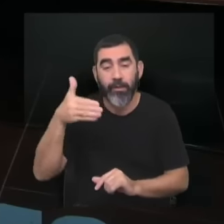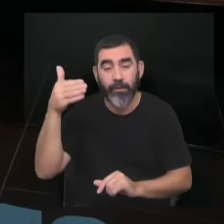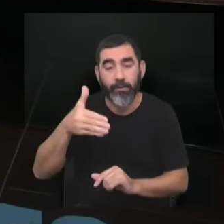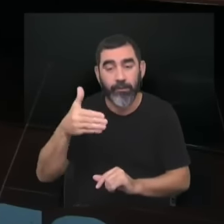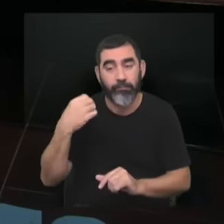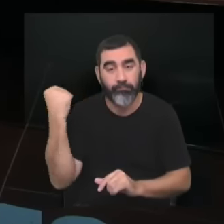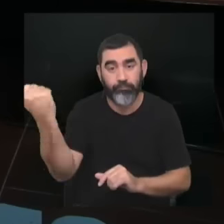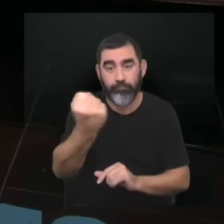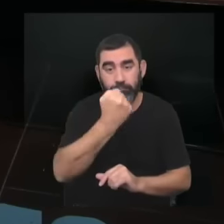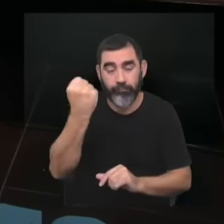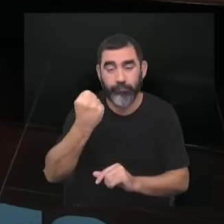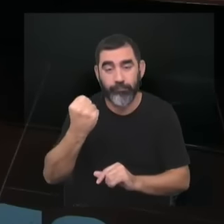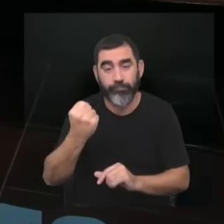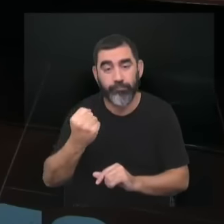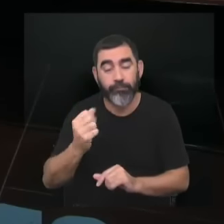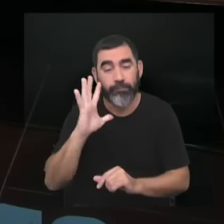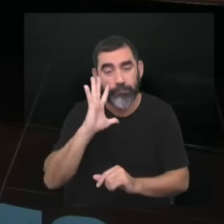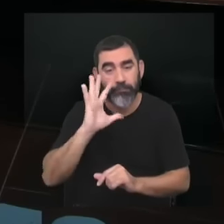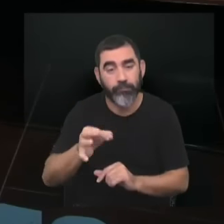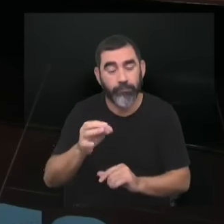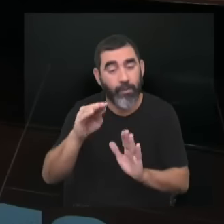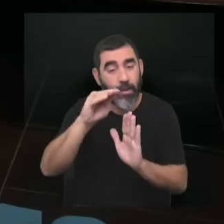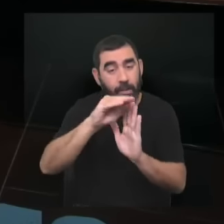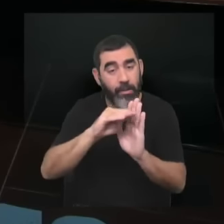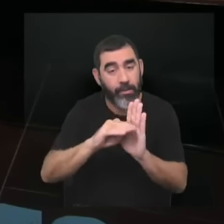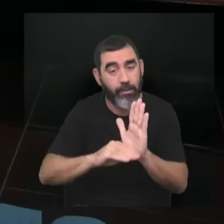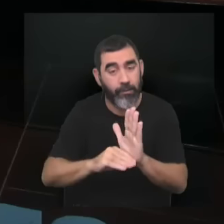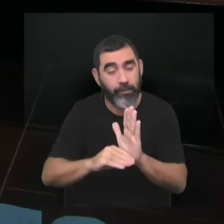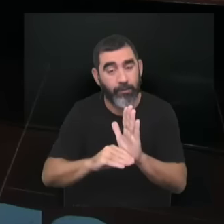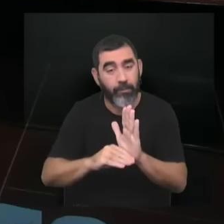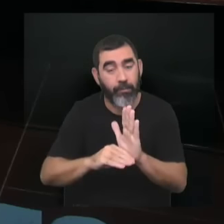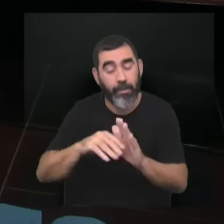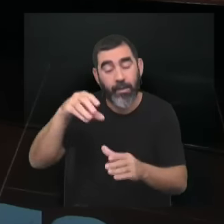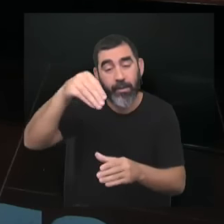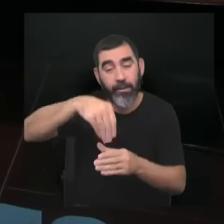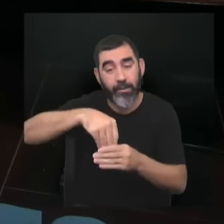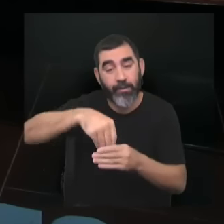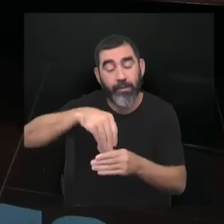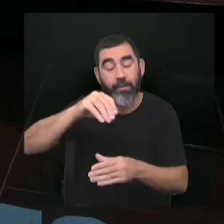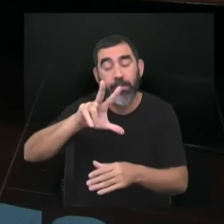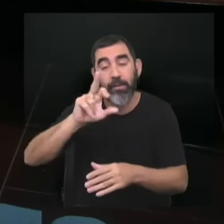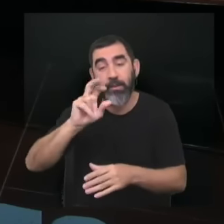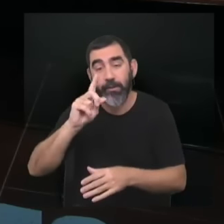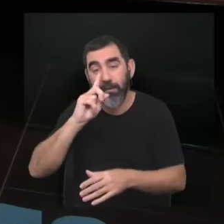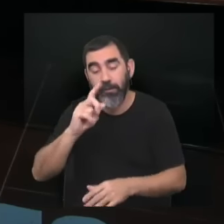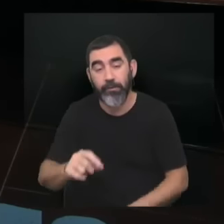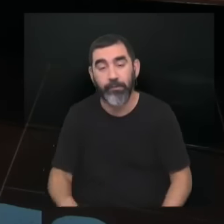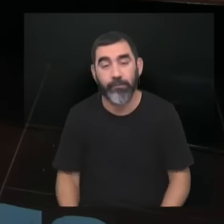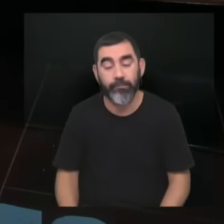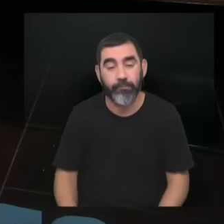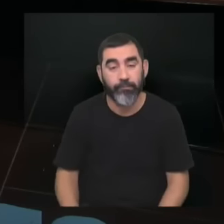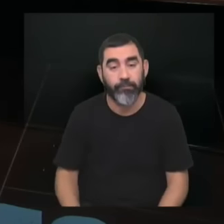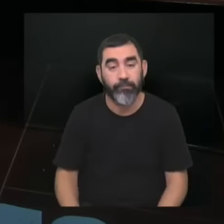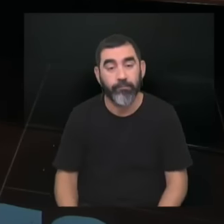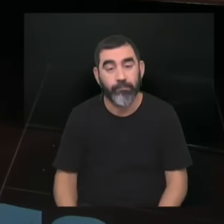de importancia en especial esto se refleja en la aparición de listas con eh de Cara a las internas del 30 de eh junio para